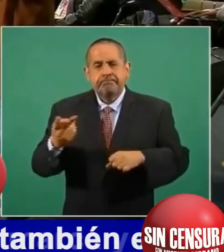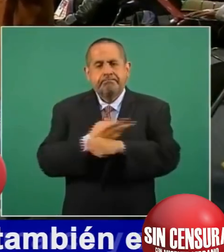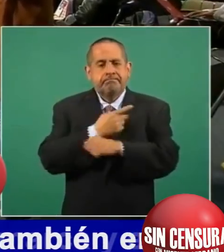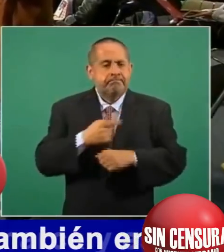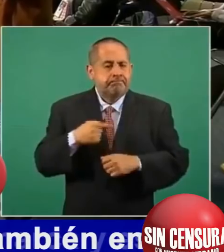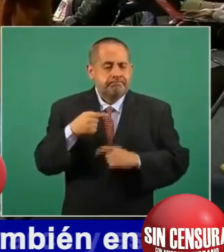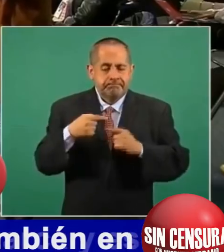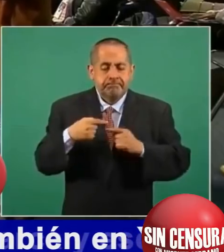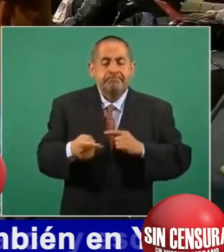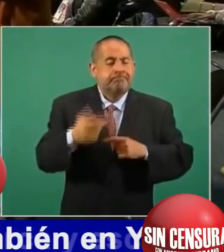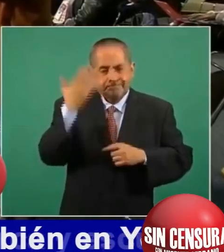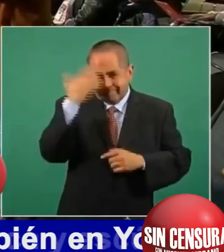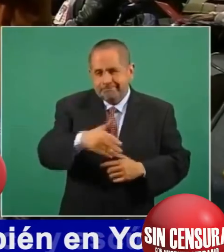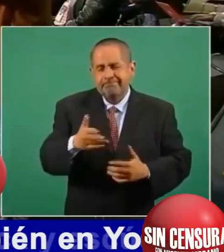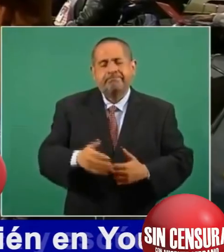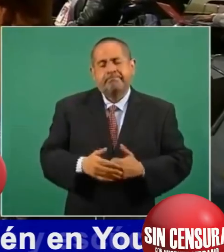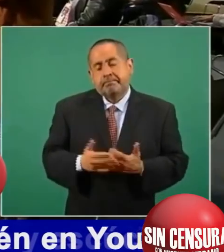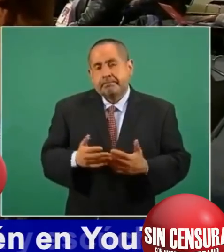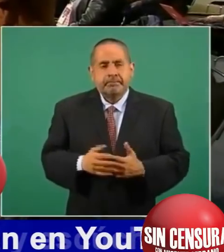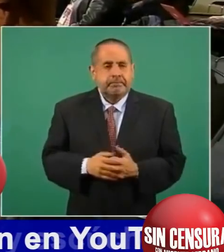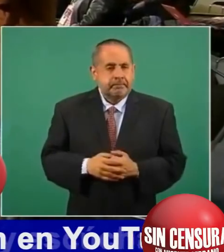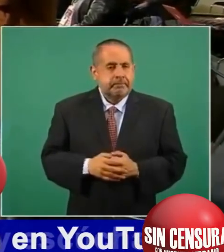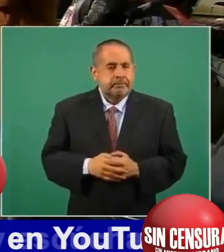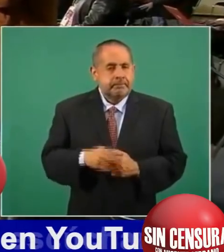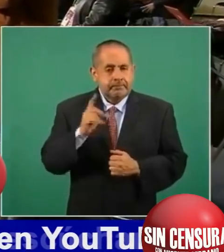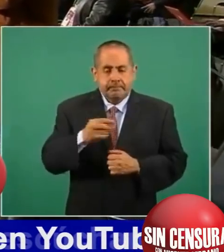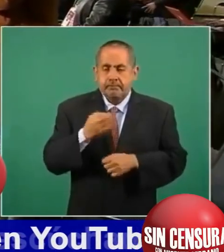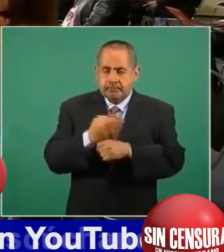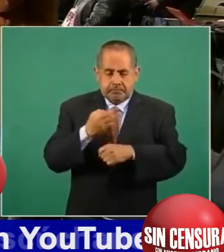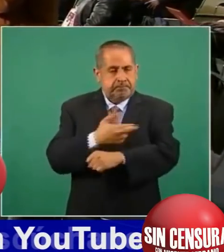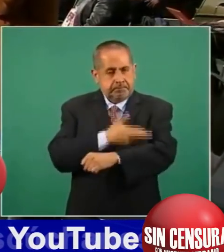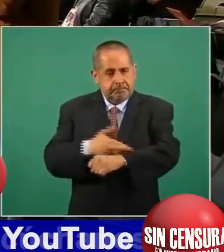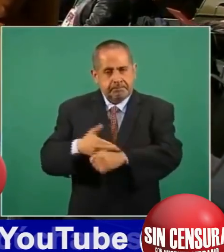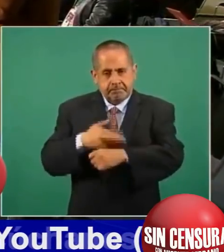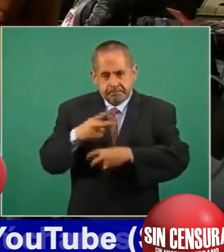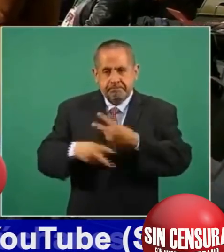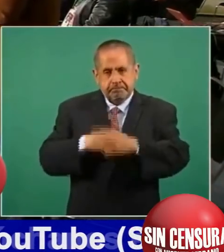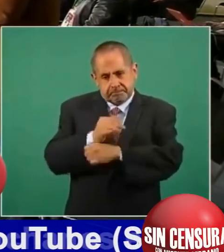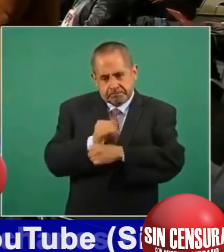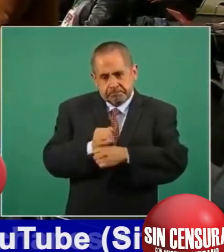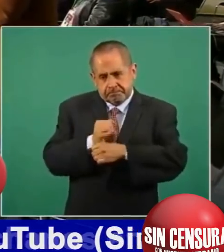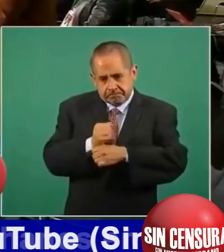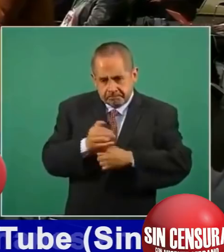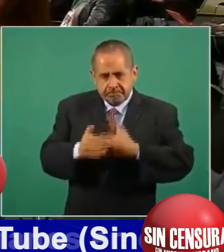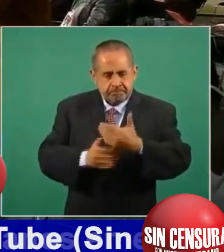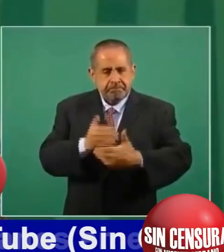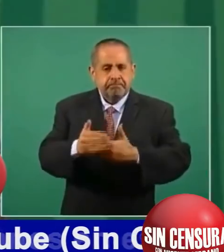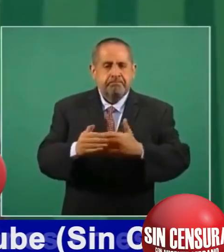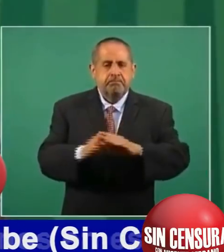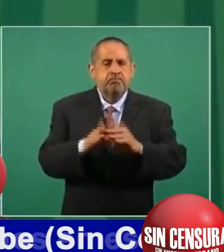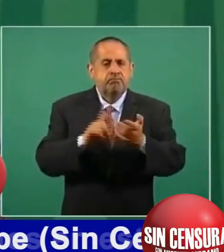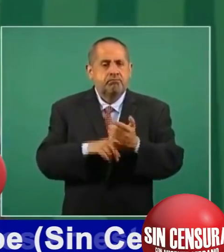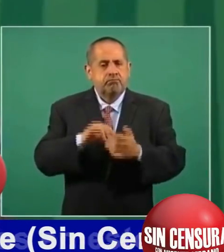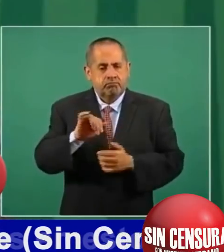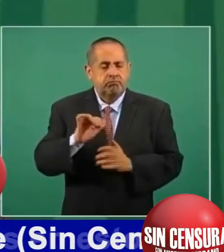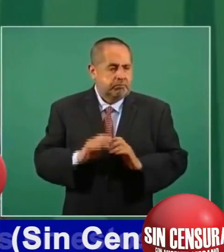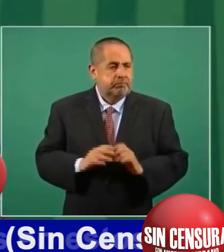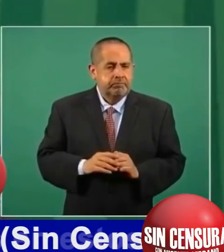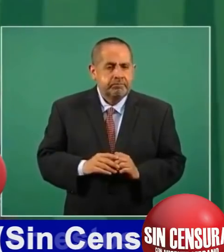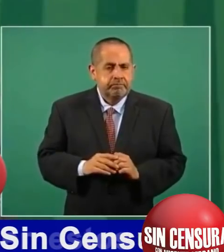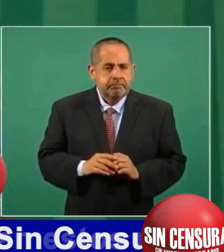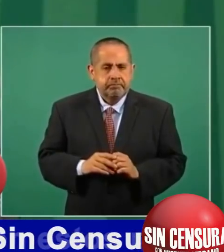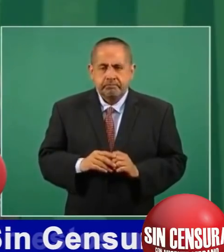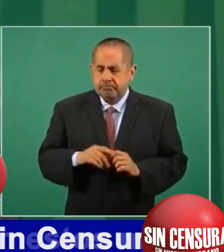sucedió y está en proceso la investigación. Y vamos aquí